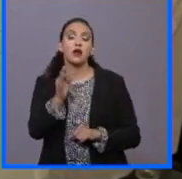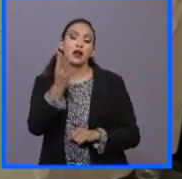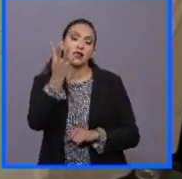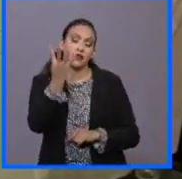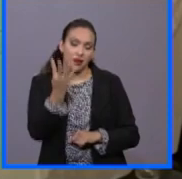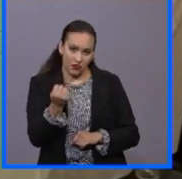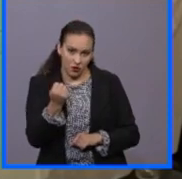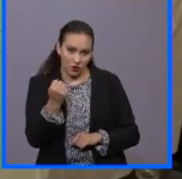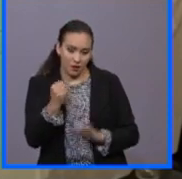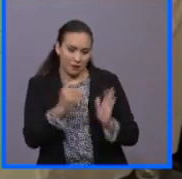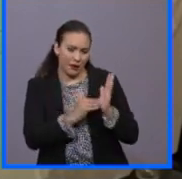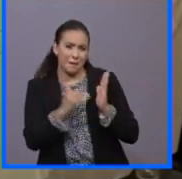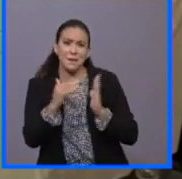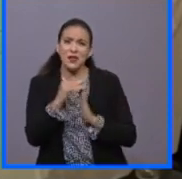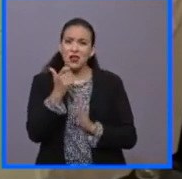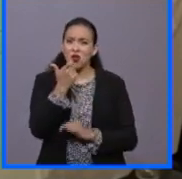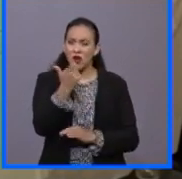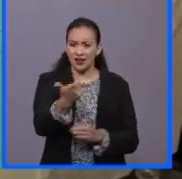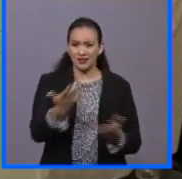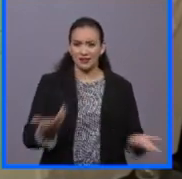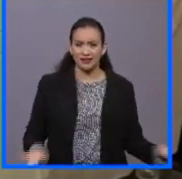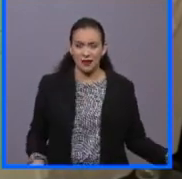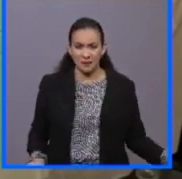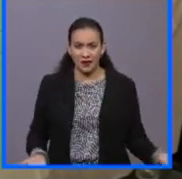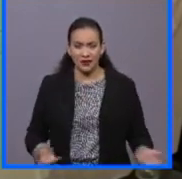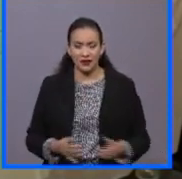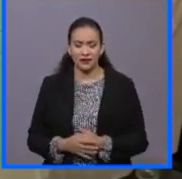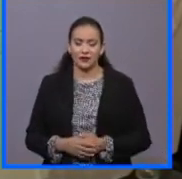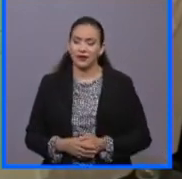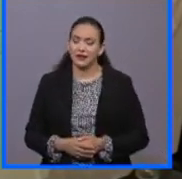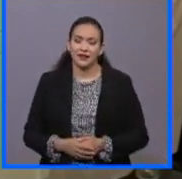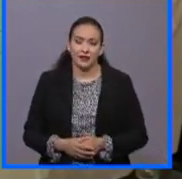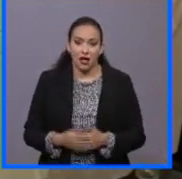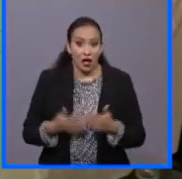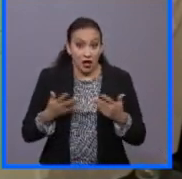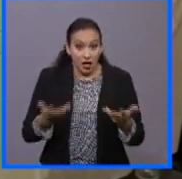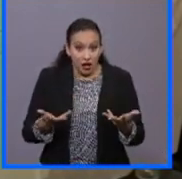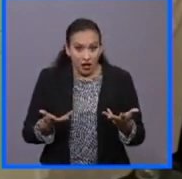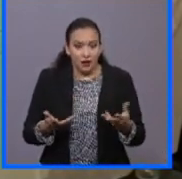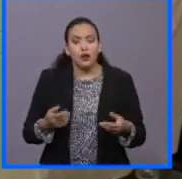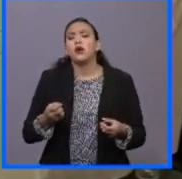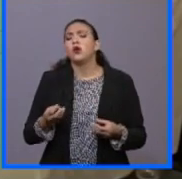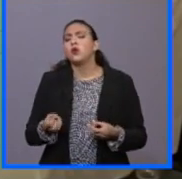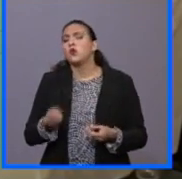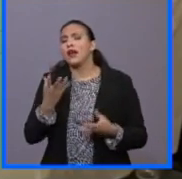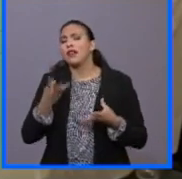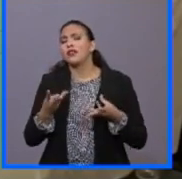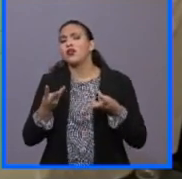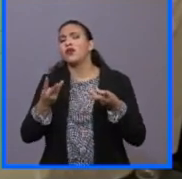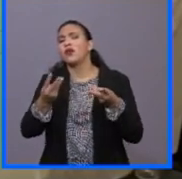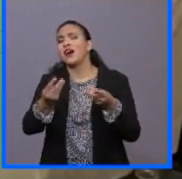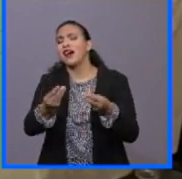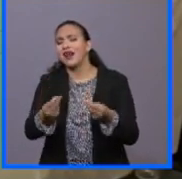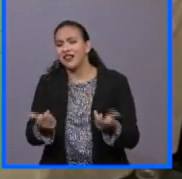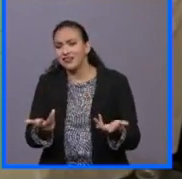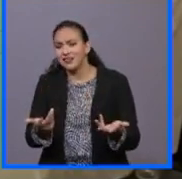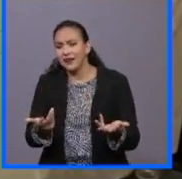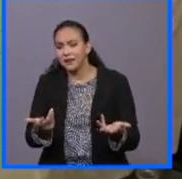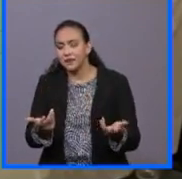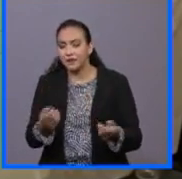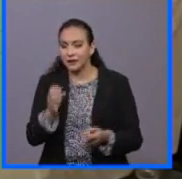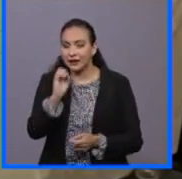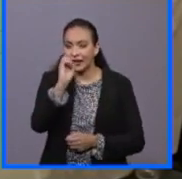30,749 millones de pesos. En términos del presupuesto de egresos de la Federación, es el